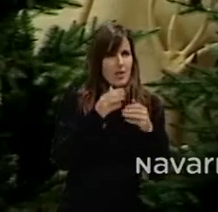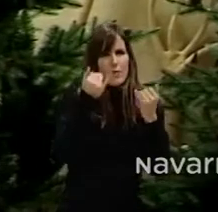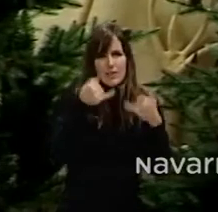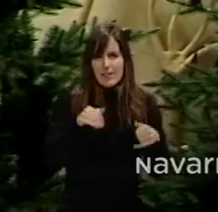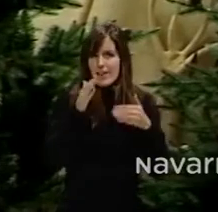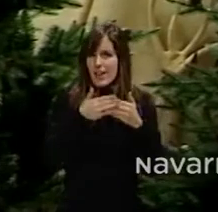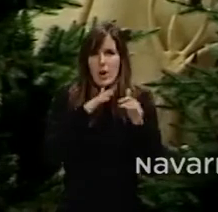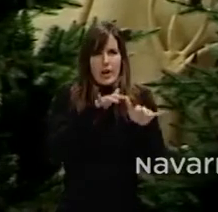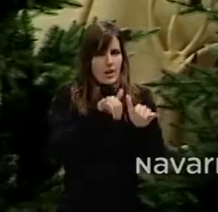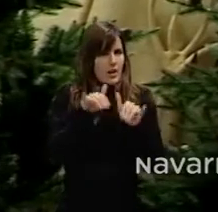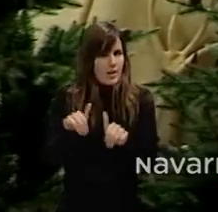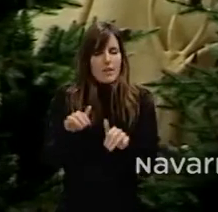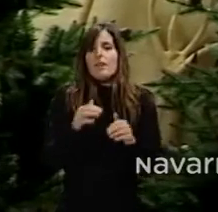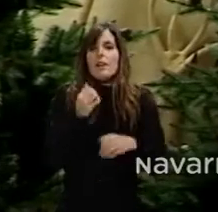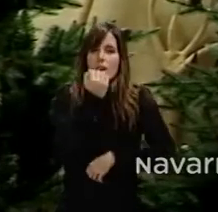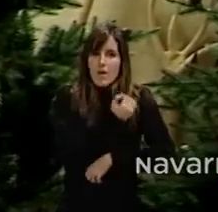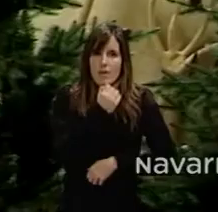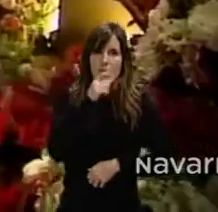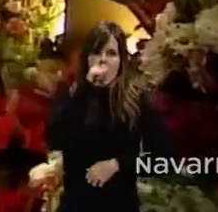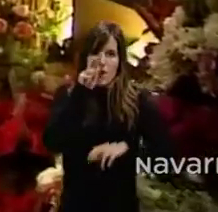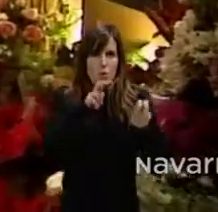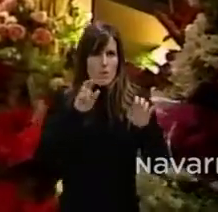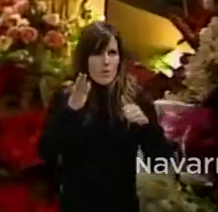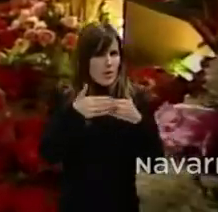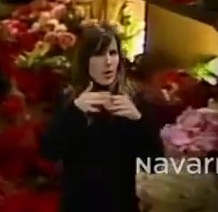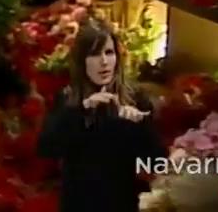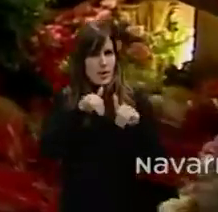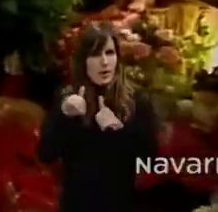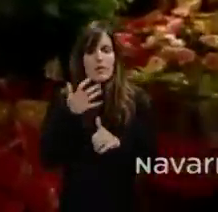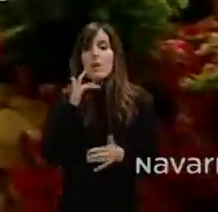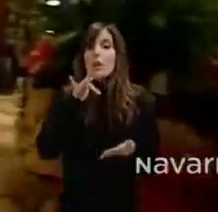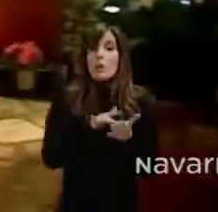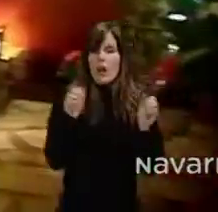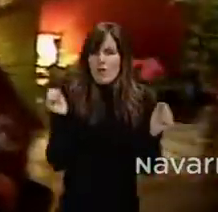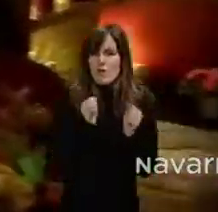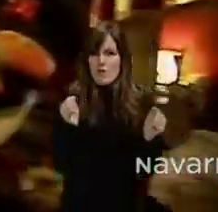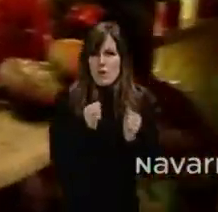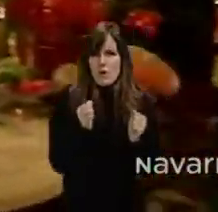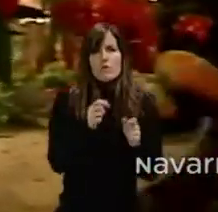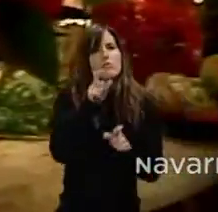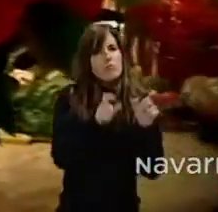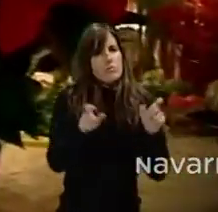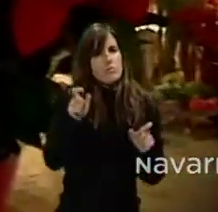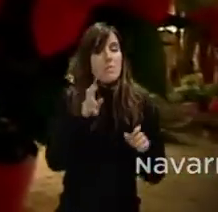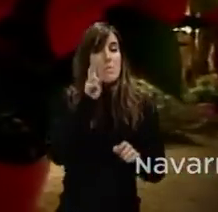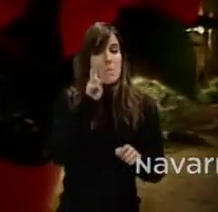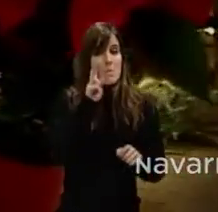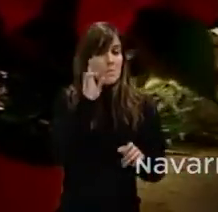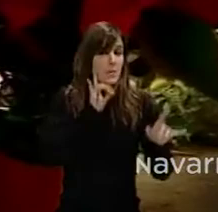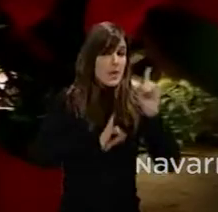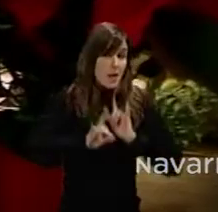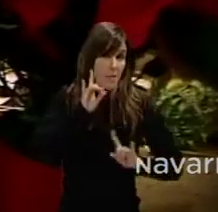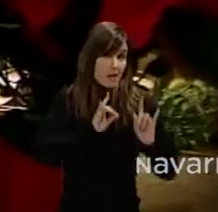ni Navidad ni Año Nuevo por ejemplo los días de frío hay más afluencia de llamada